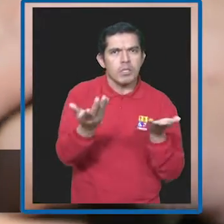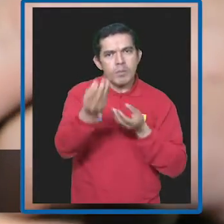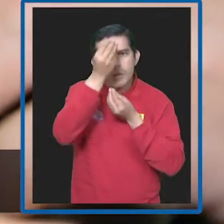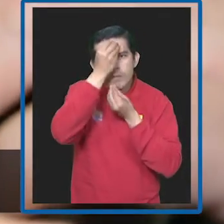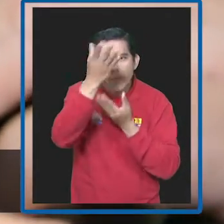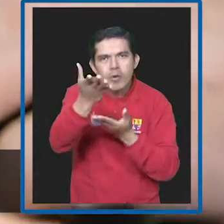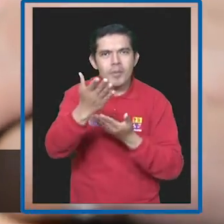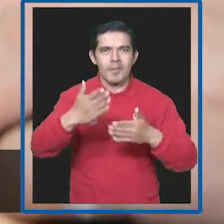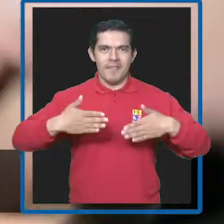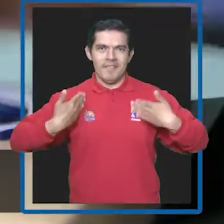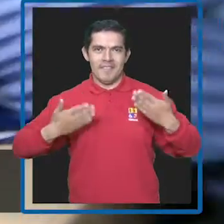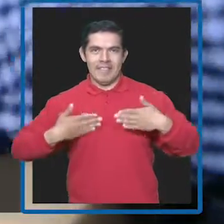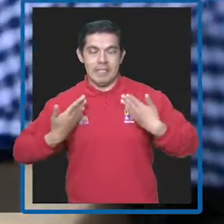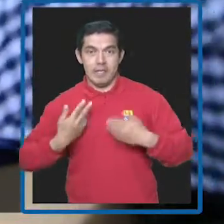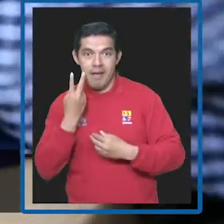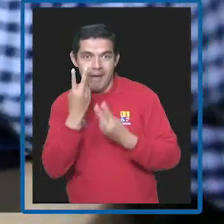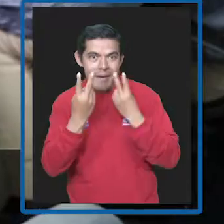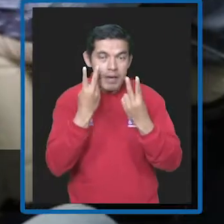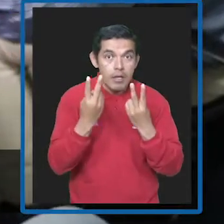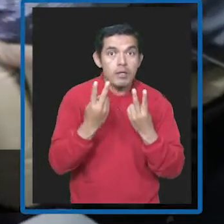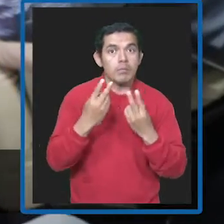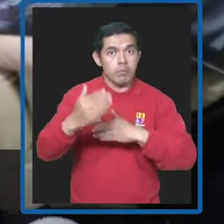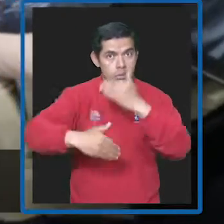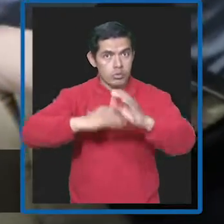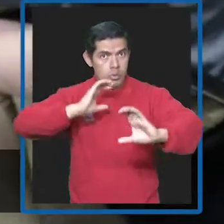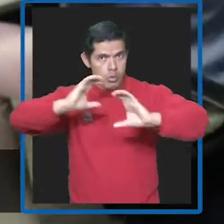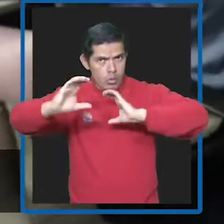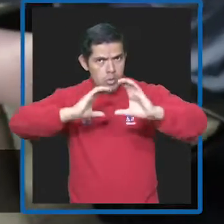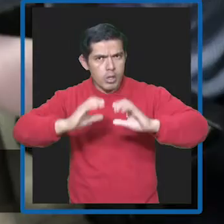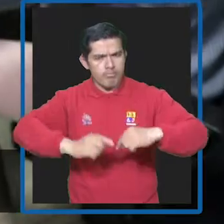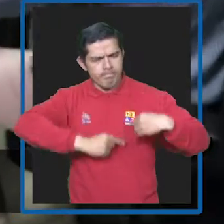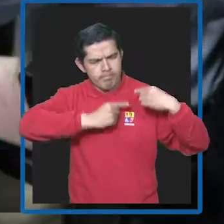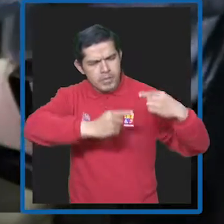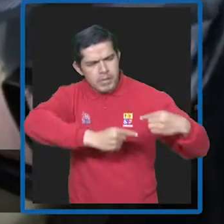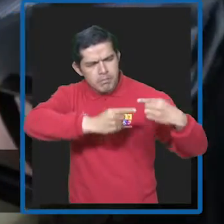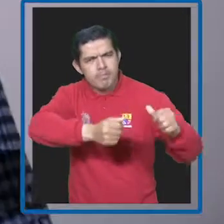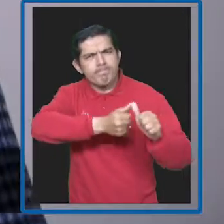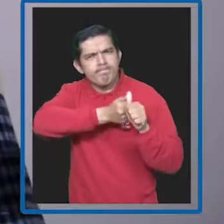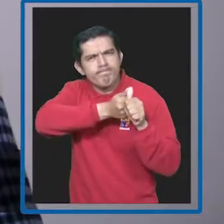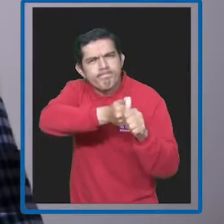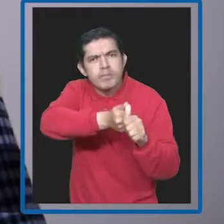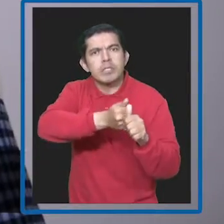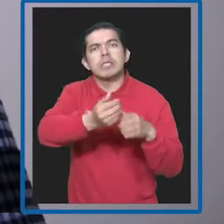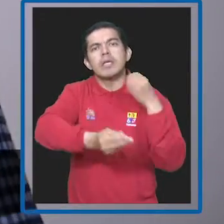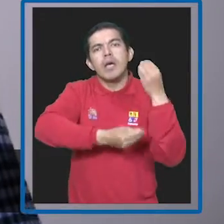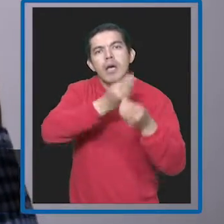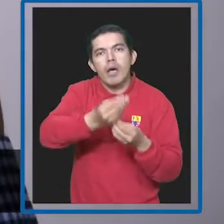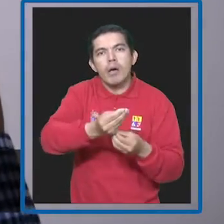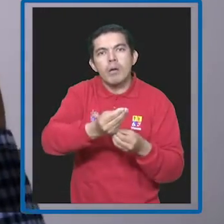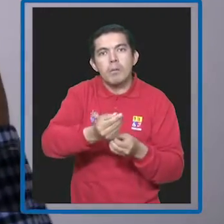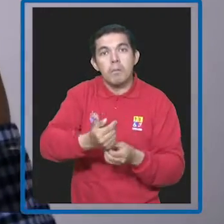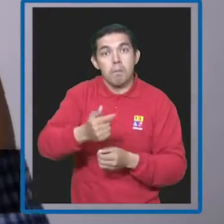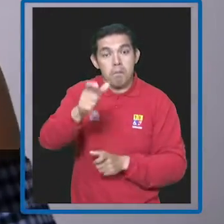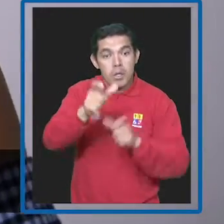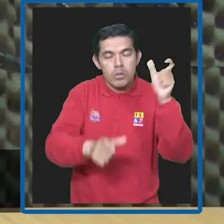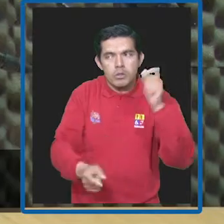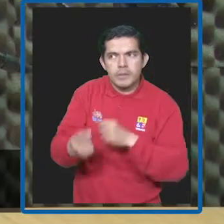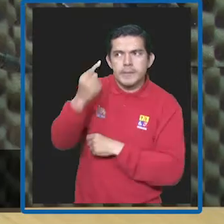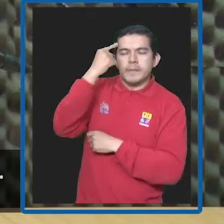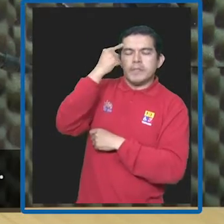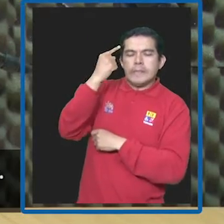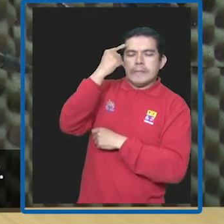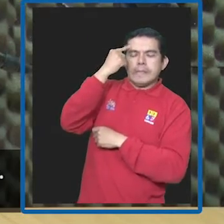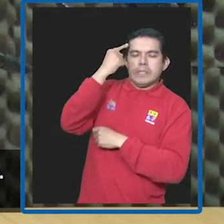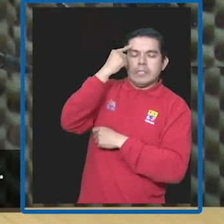para entretener. Entonces, cuando hay un proceso comunicativo constante y permanente, eso le va quedando en la conciencia a la